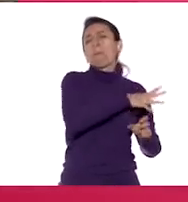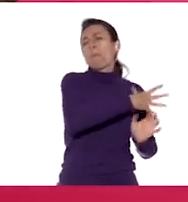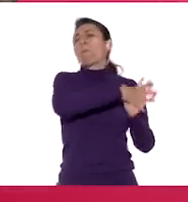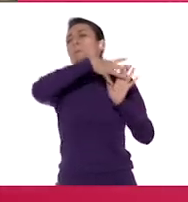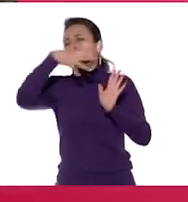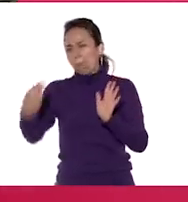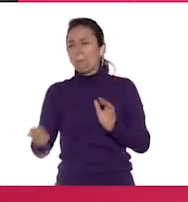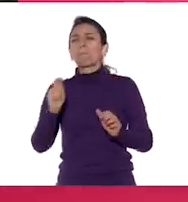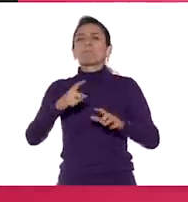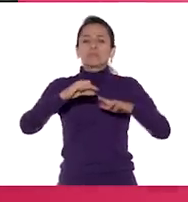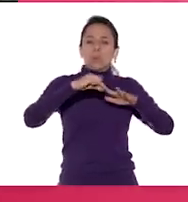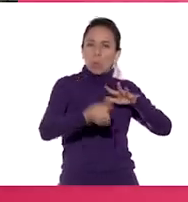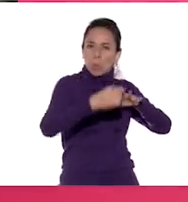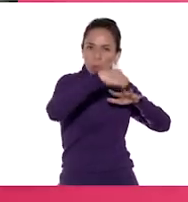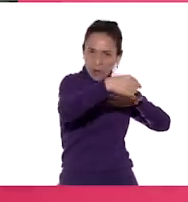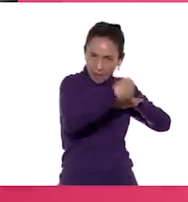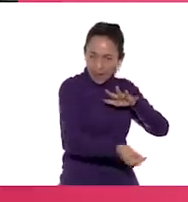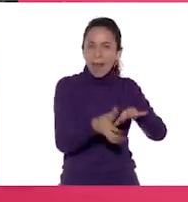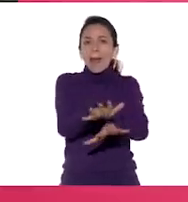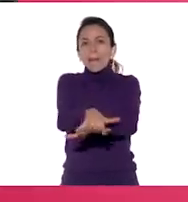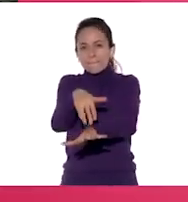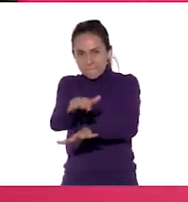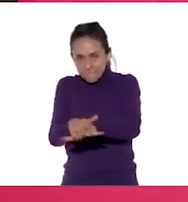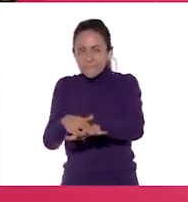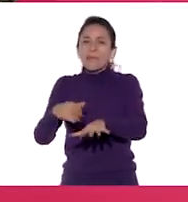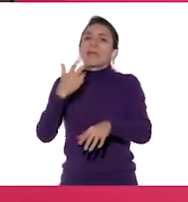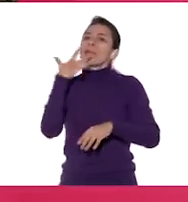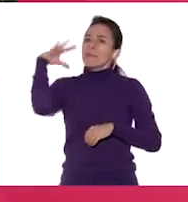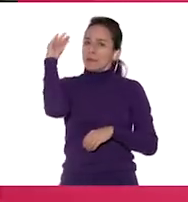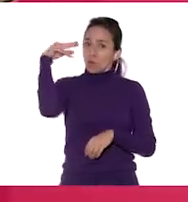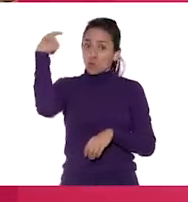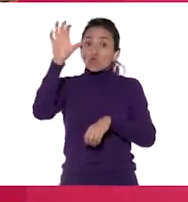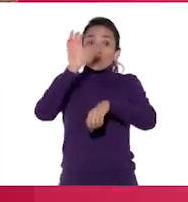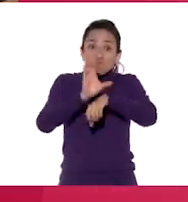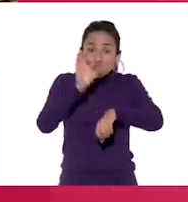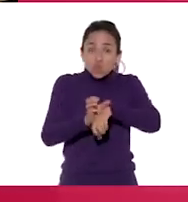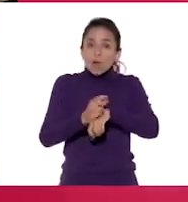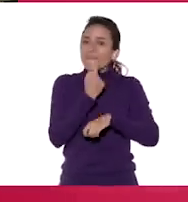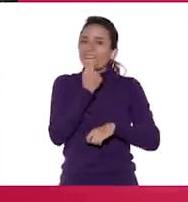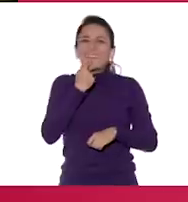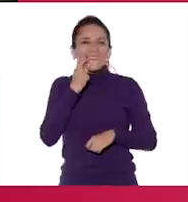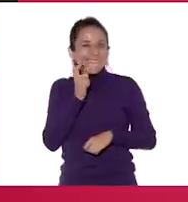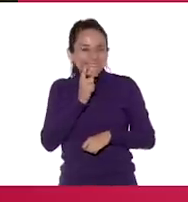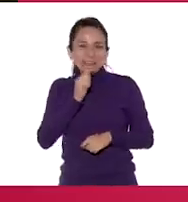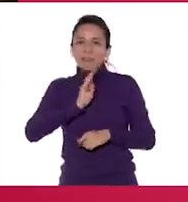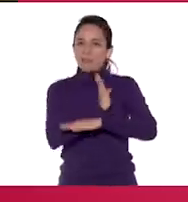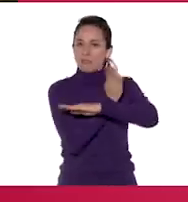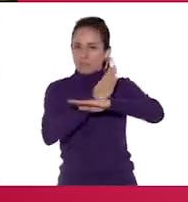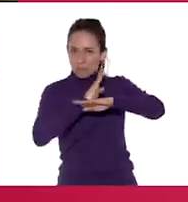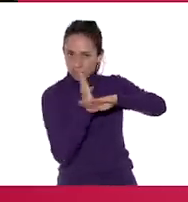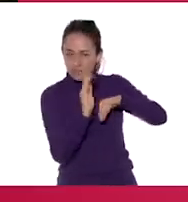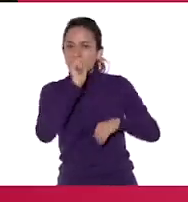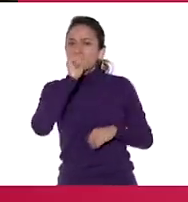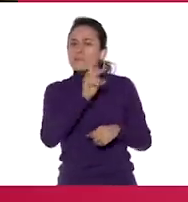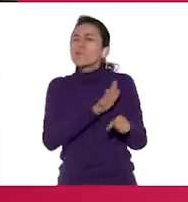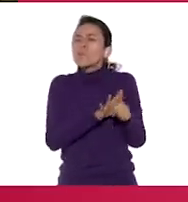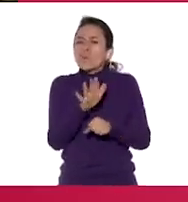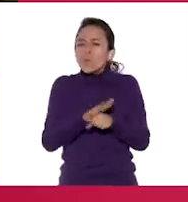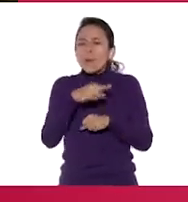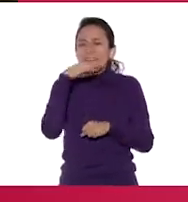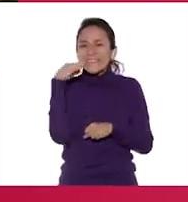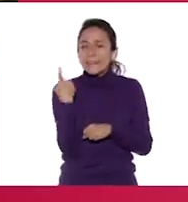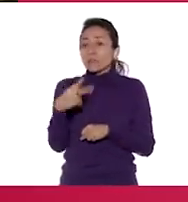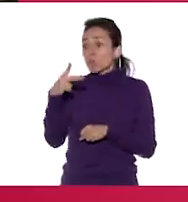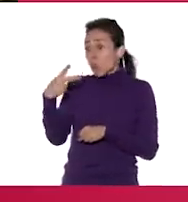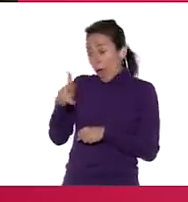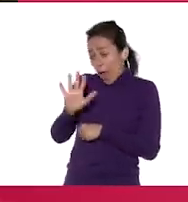garras, piel, huevos de dinosaurio, dientes de tiburón y las vértebras de alguno de estos animalitos que durante un